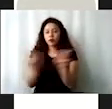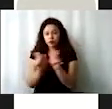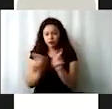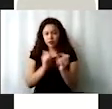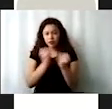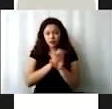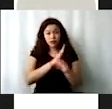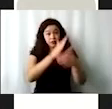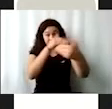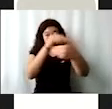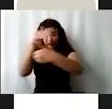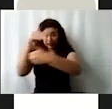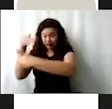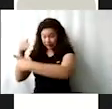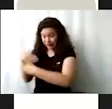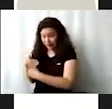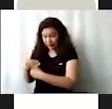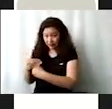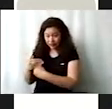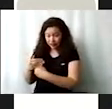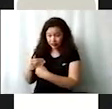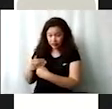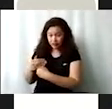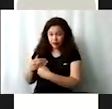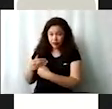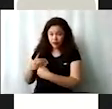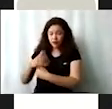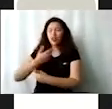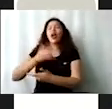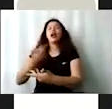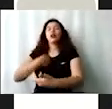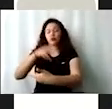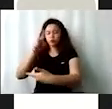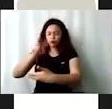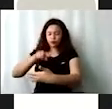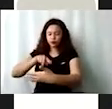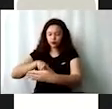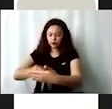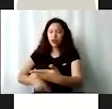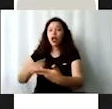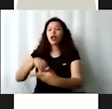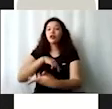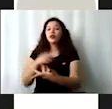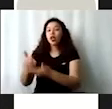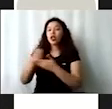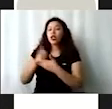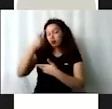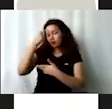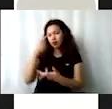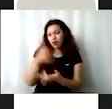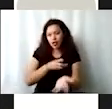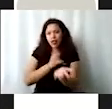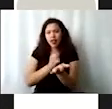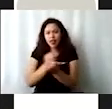este procedimiento que es el análisis, es lo que nos va a ayudar a nosotros a definir de